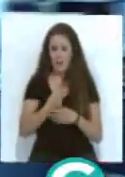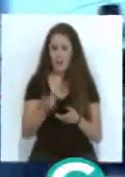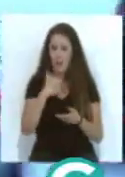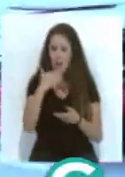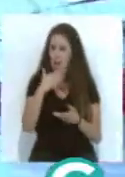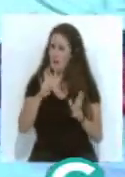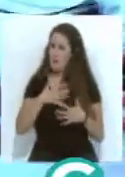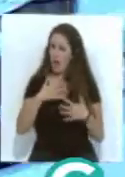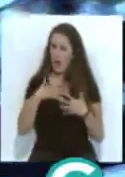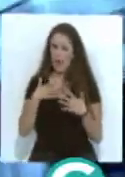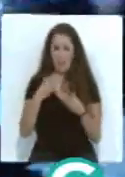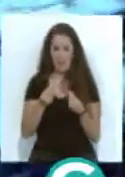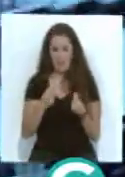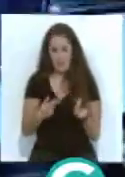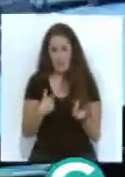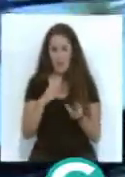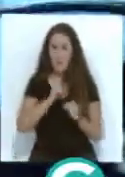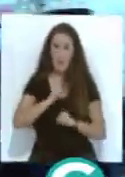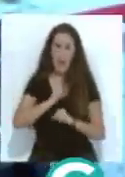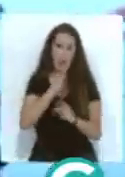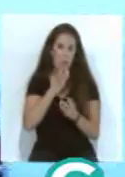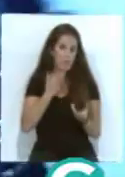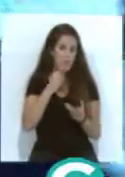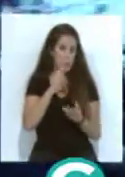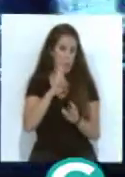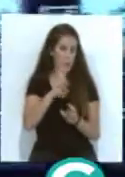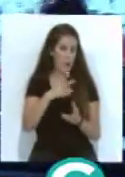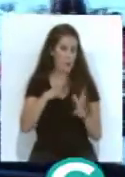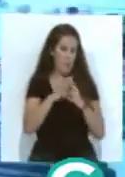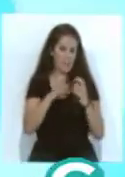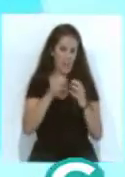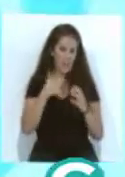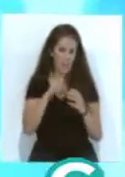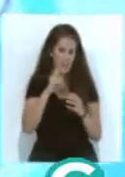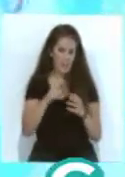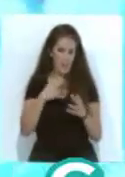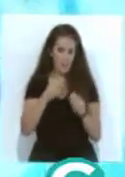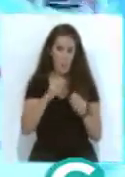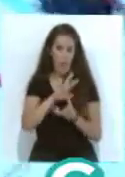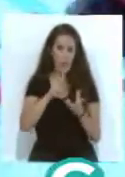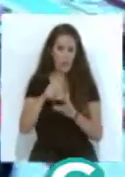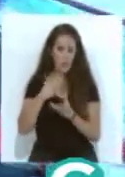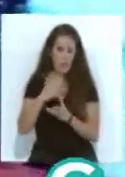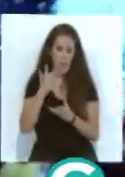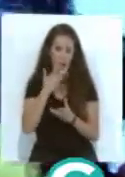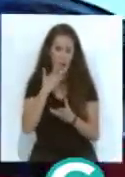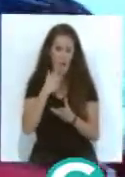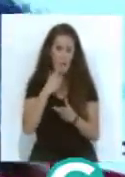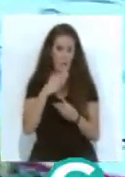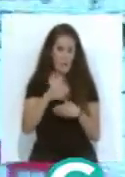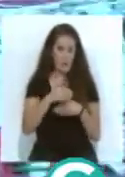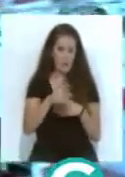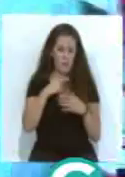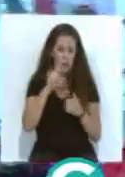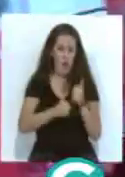nos alegra enormemente y que esperamos, bueno, pues ver, estamos deseando ya, conociendo de tantas noticias acerca de lo que será el próximo